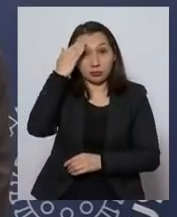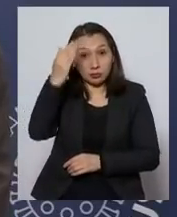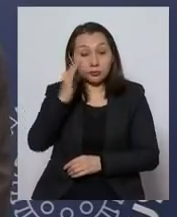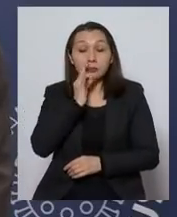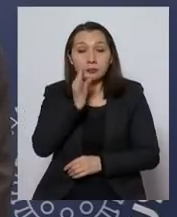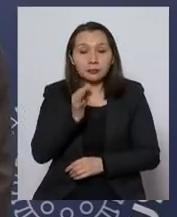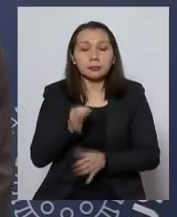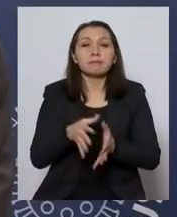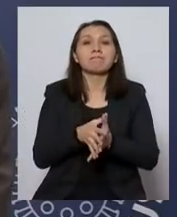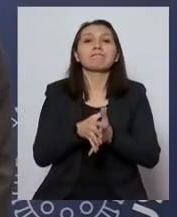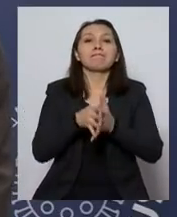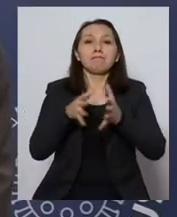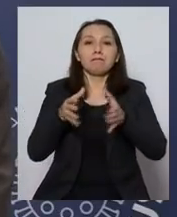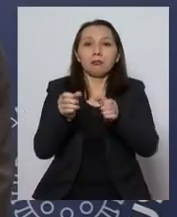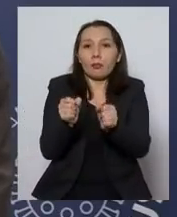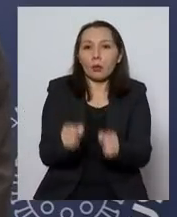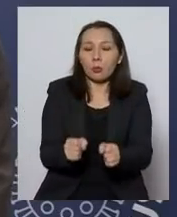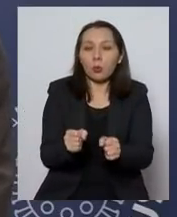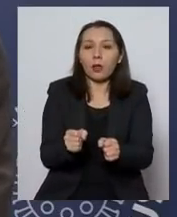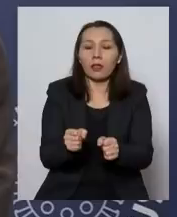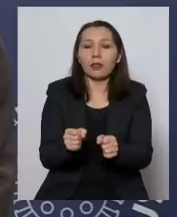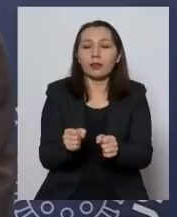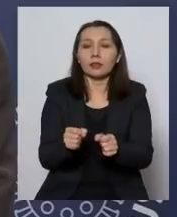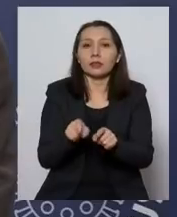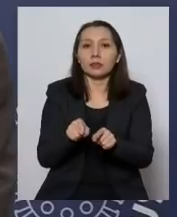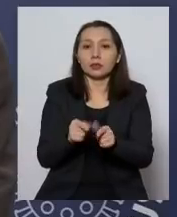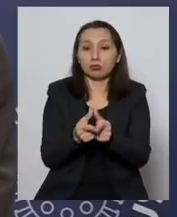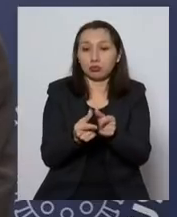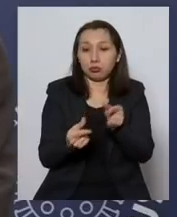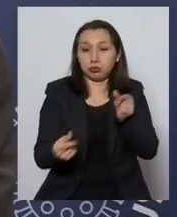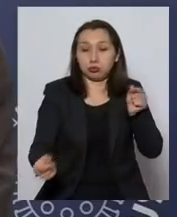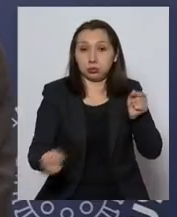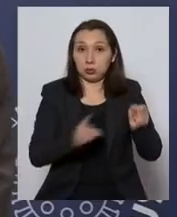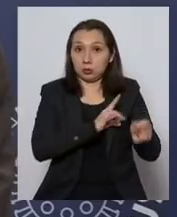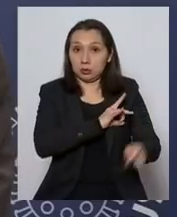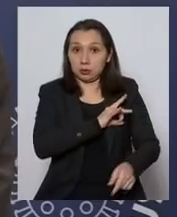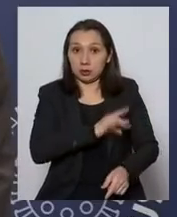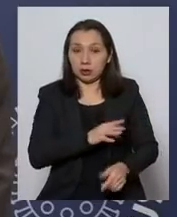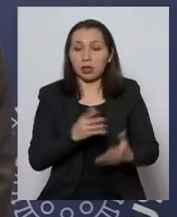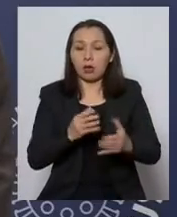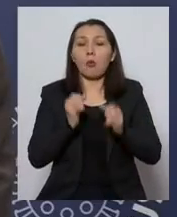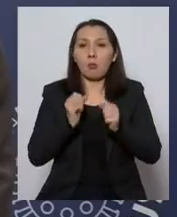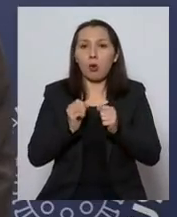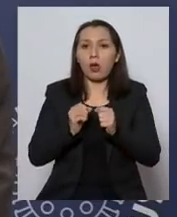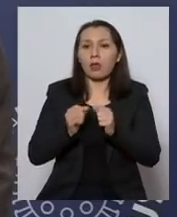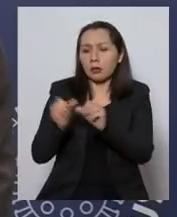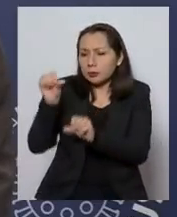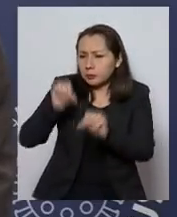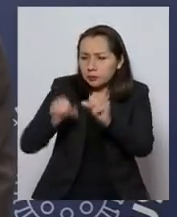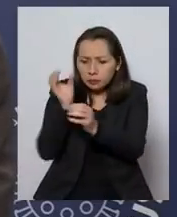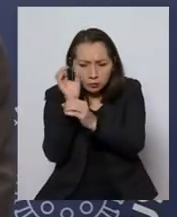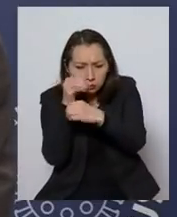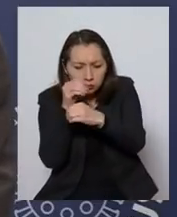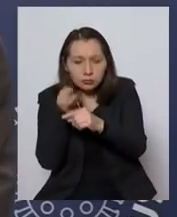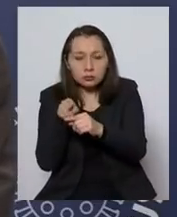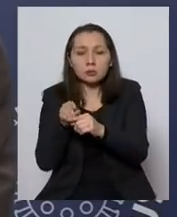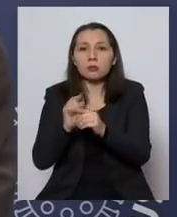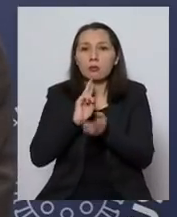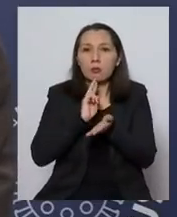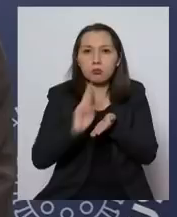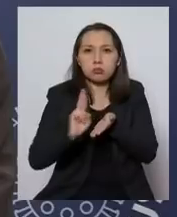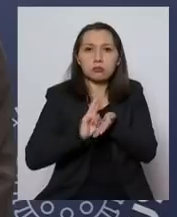un incremento de la capacidad nacional chilena de producir los reactivos para